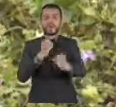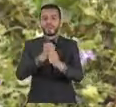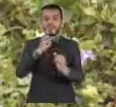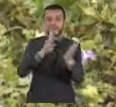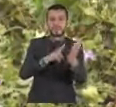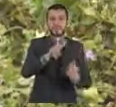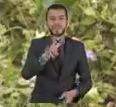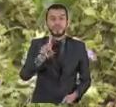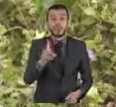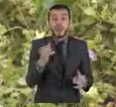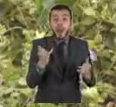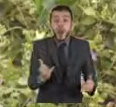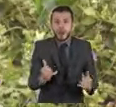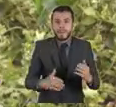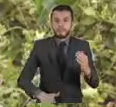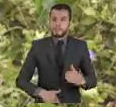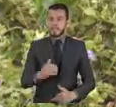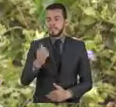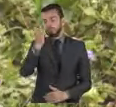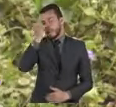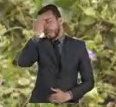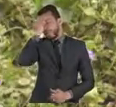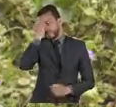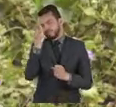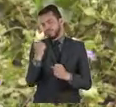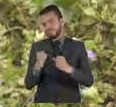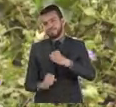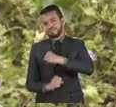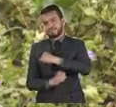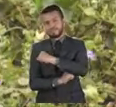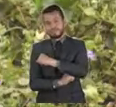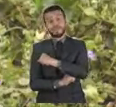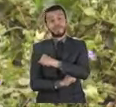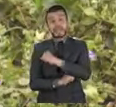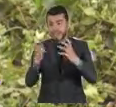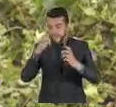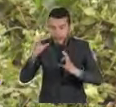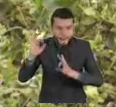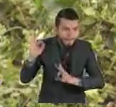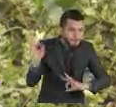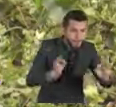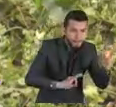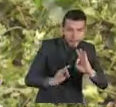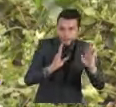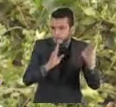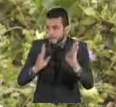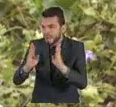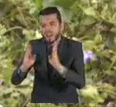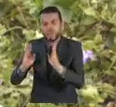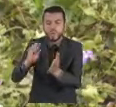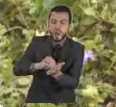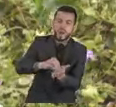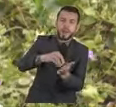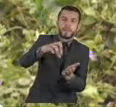pieza fundamental para el ordenamiento de los próximos 15 años, que es el plan de ordenamiento